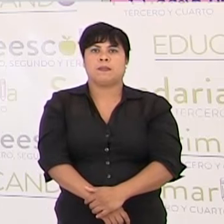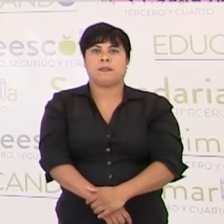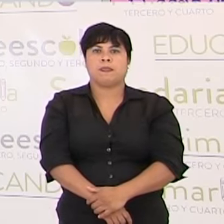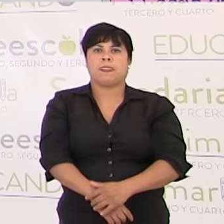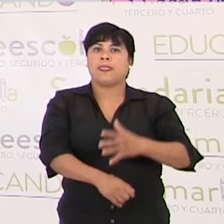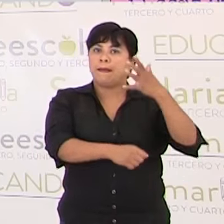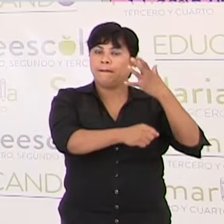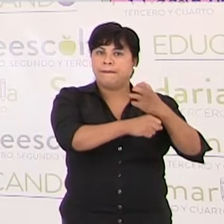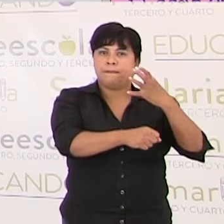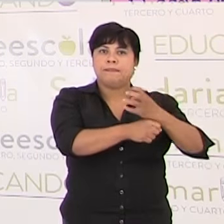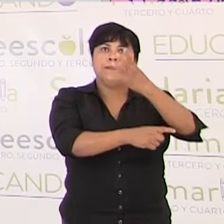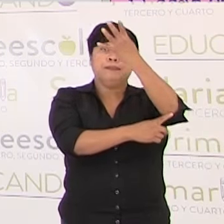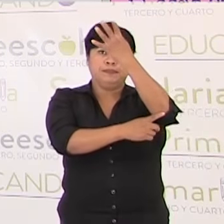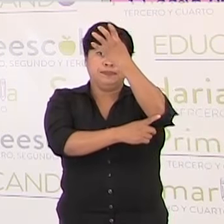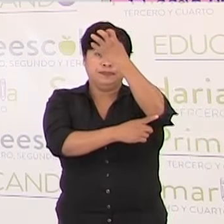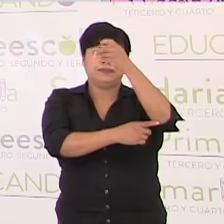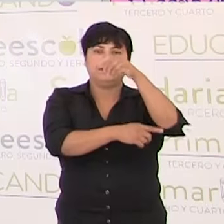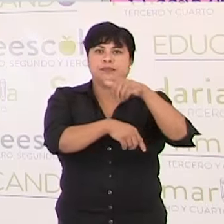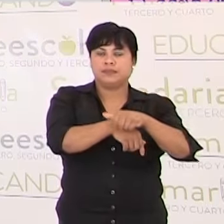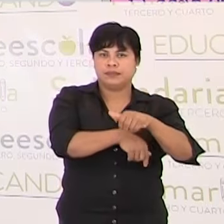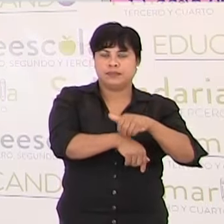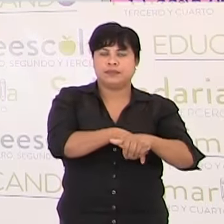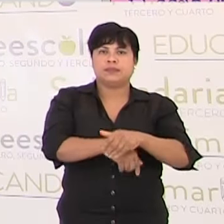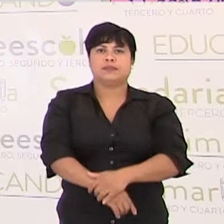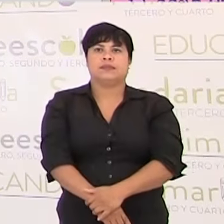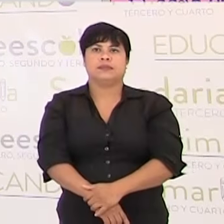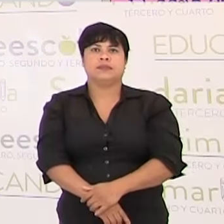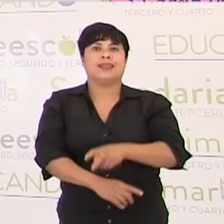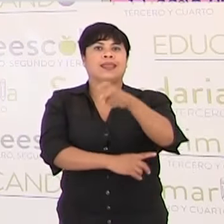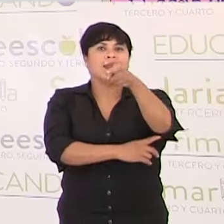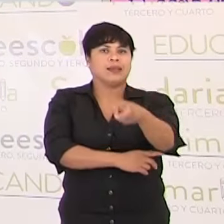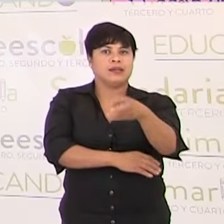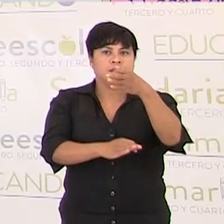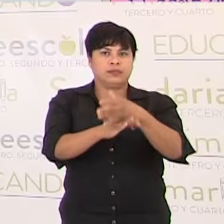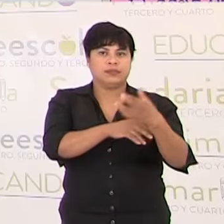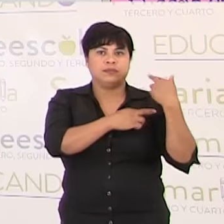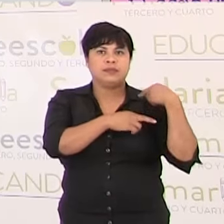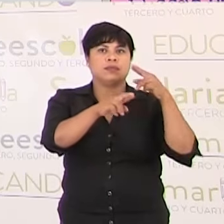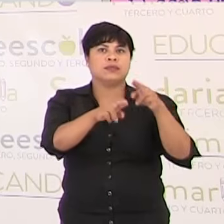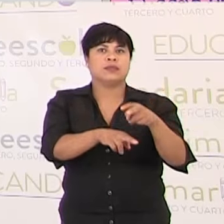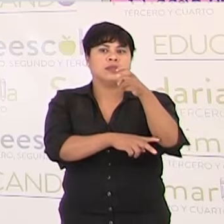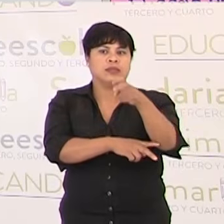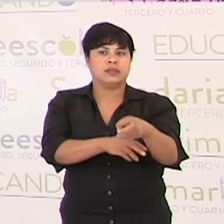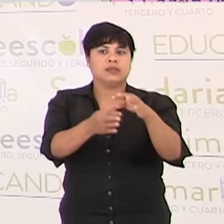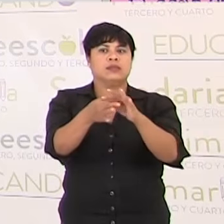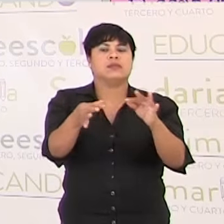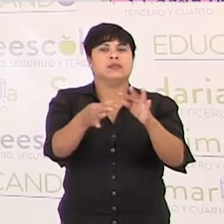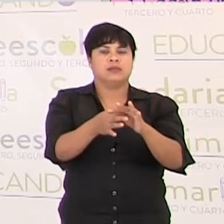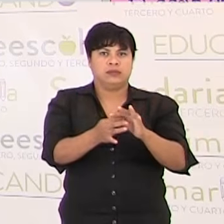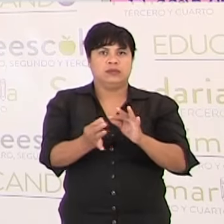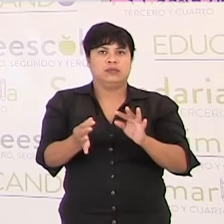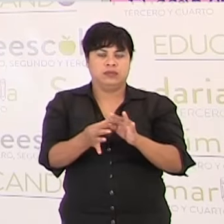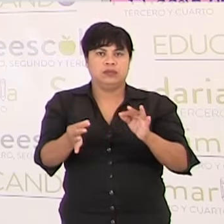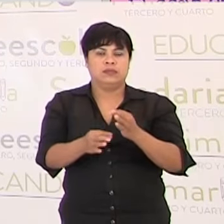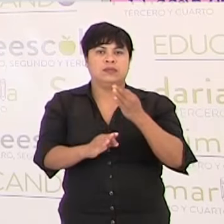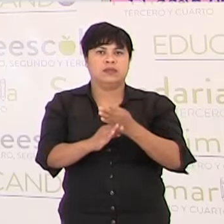El quíntuplo del cuadrado de un número es lo que nos representa esta expresión